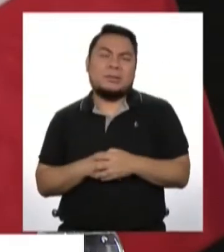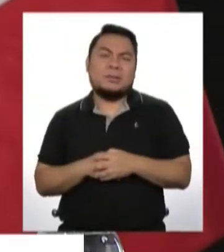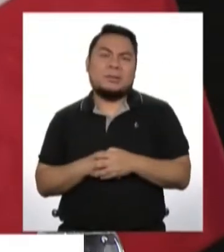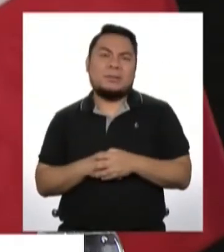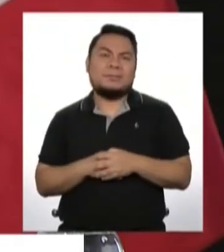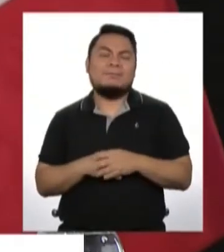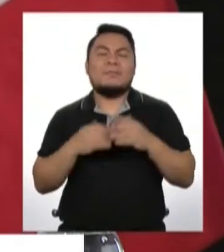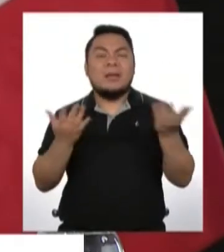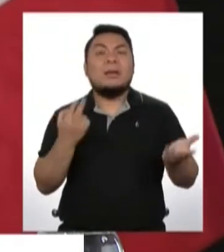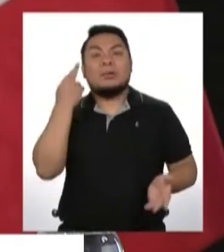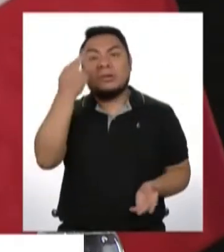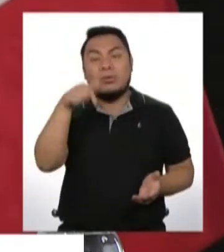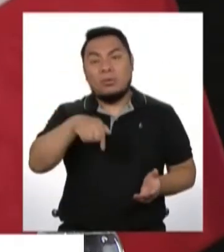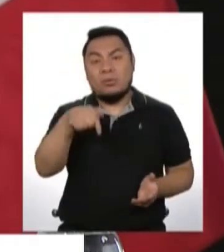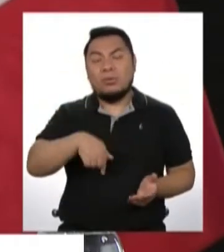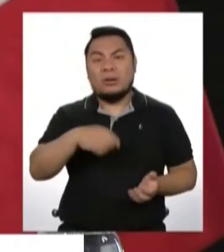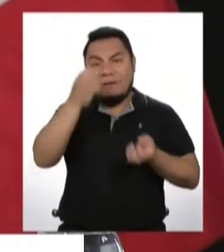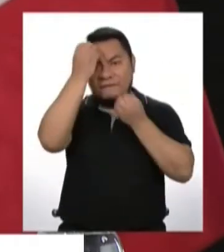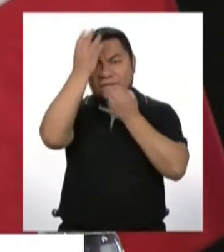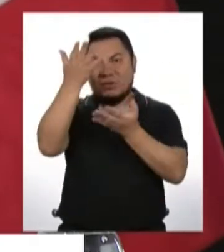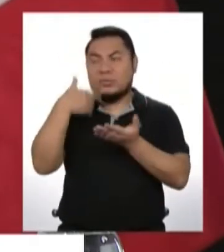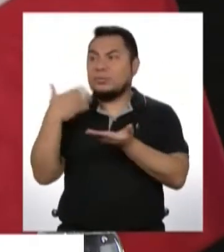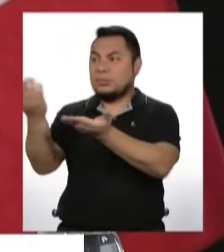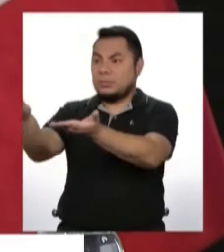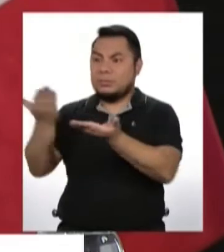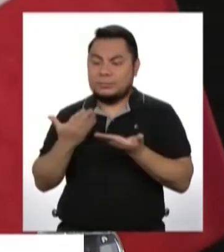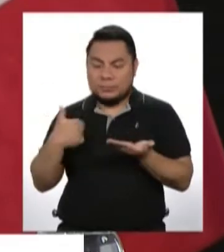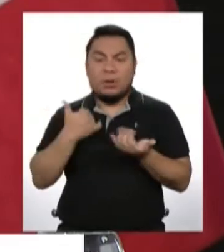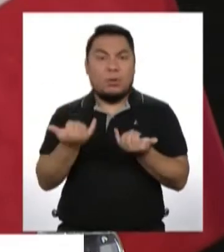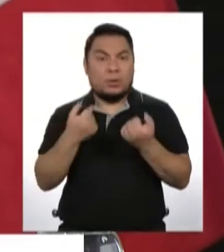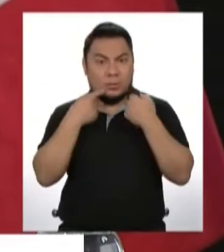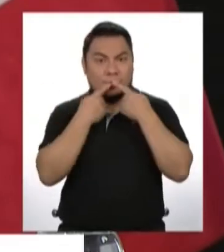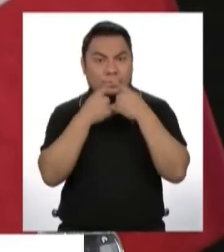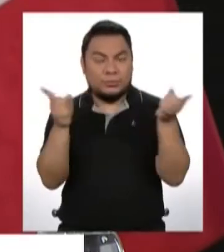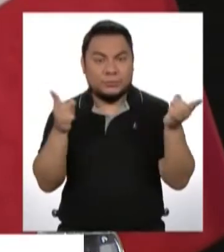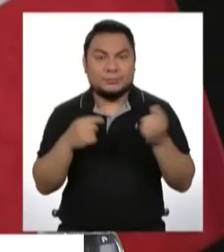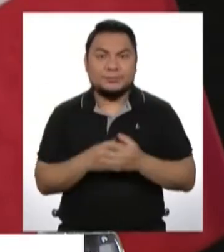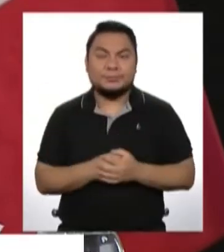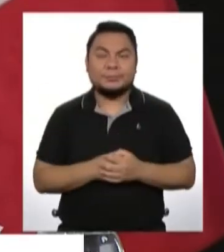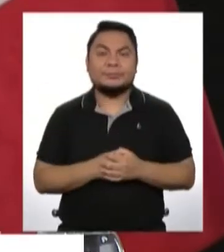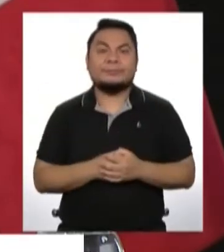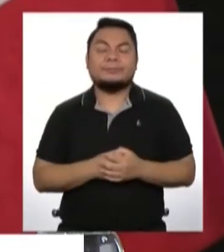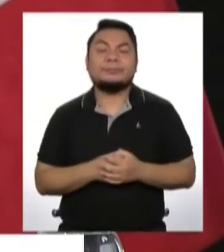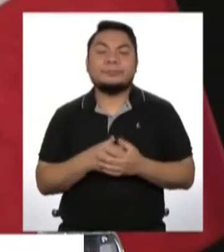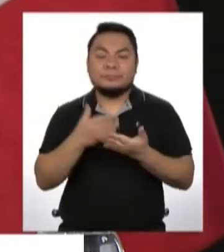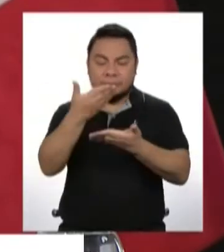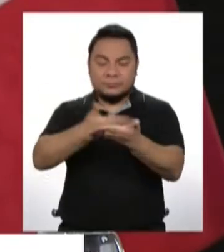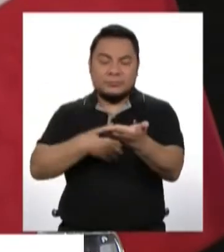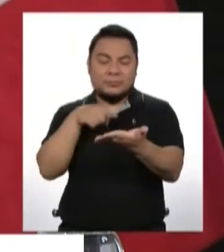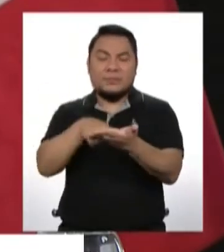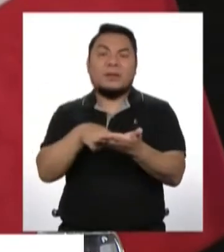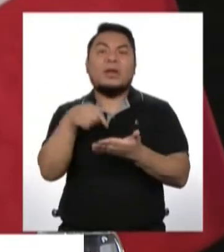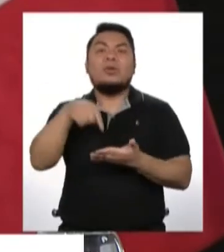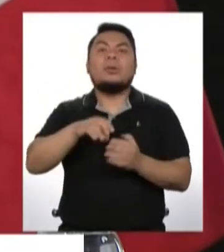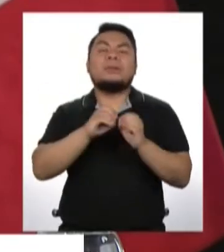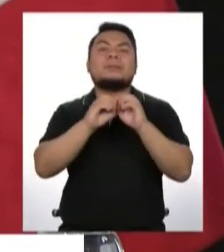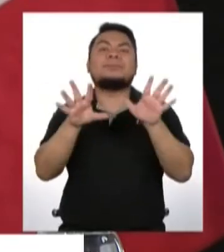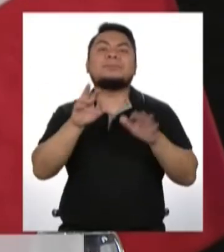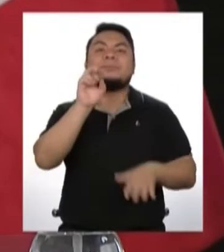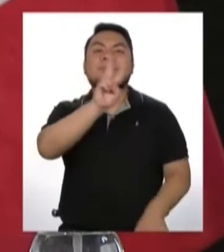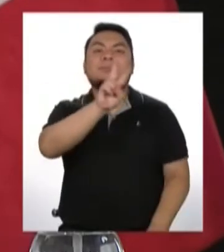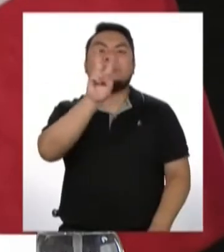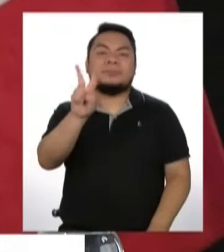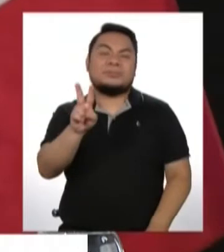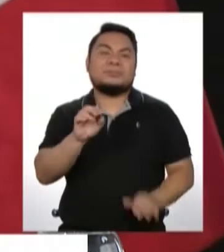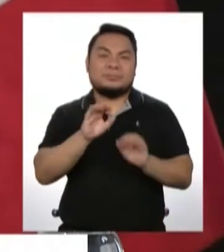hoy las cifras que voy a dar es Al día 22 ya hemos pasado